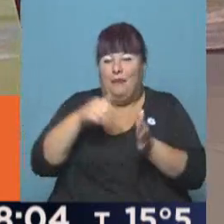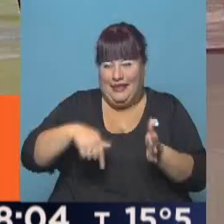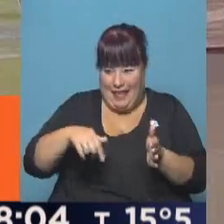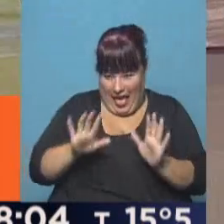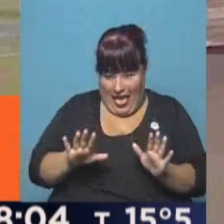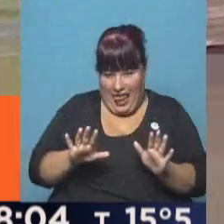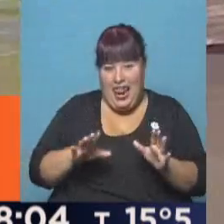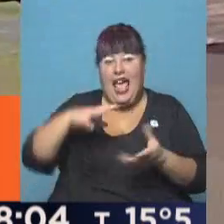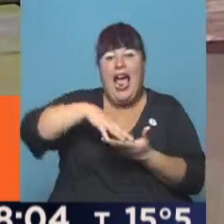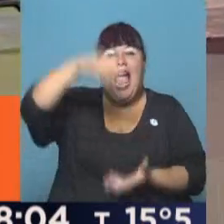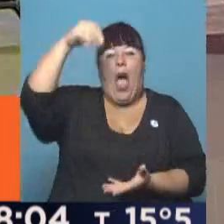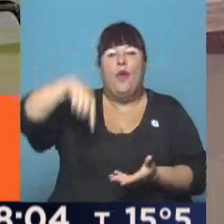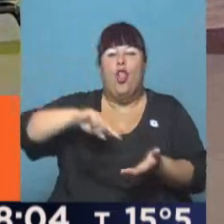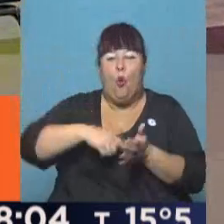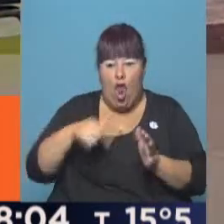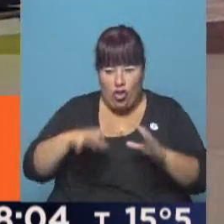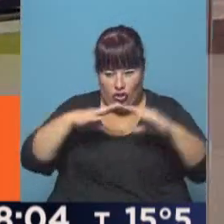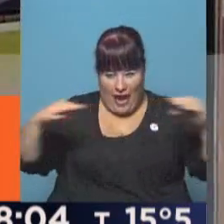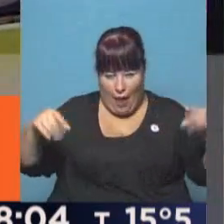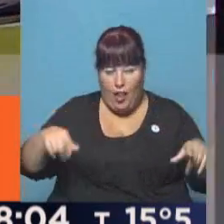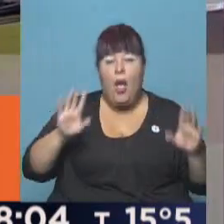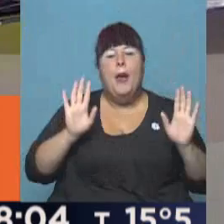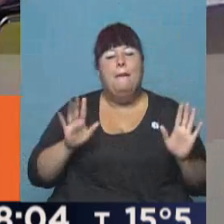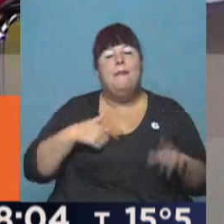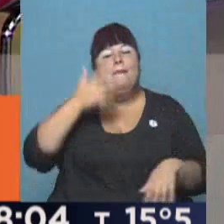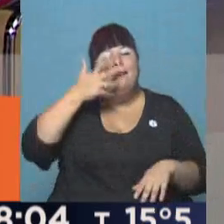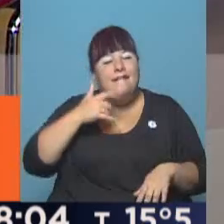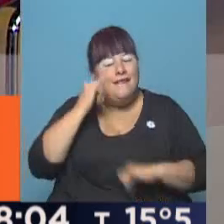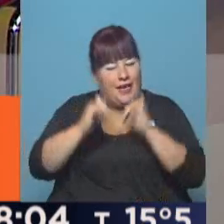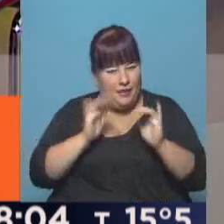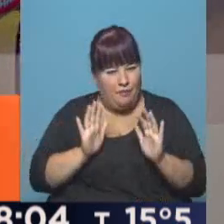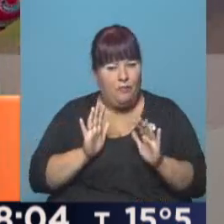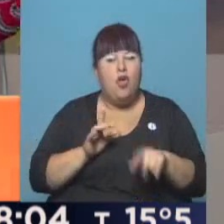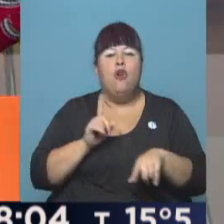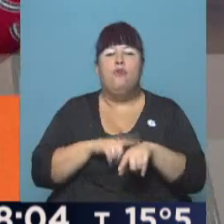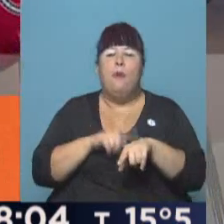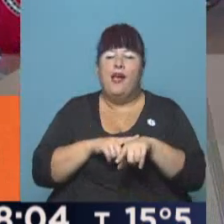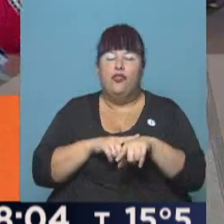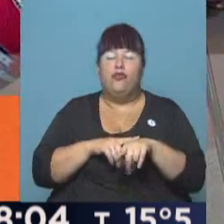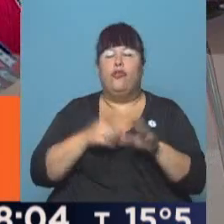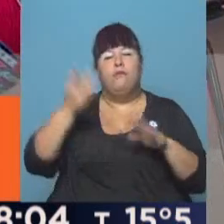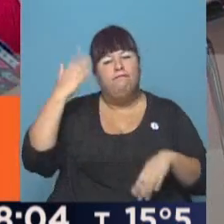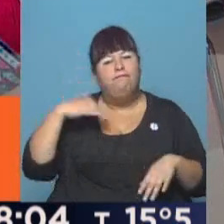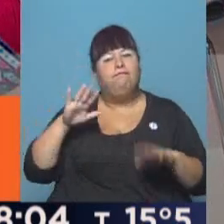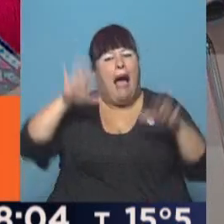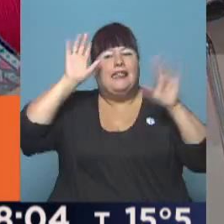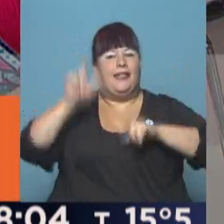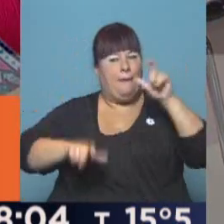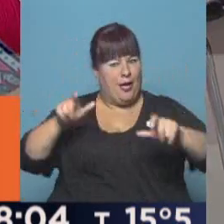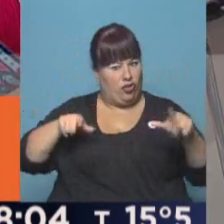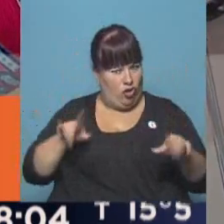Aires, es el Cabildo de Buenos Aires. Pero a mí me gustaría decir que fue un movimiento más